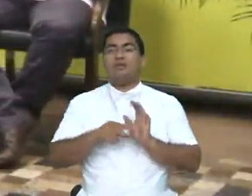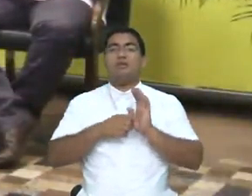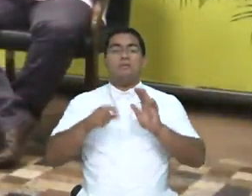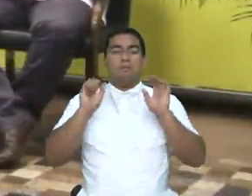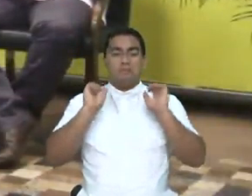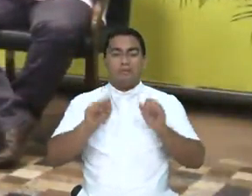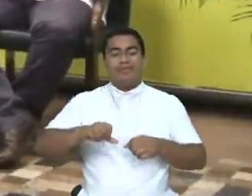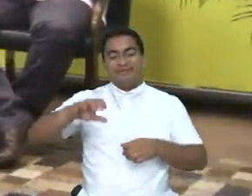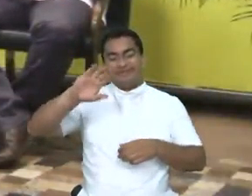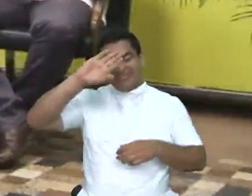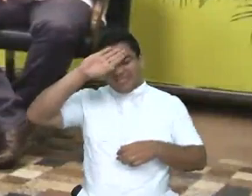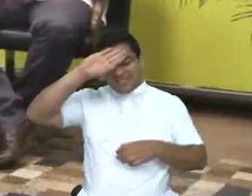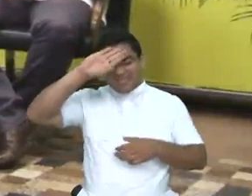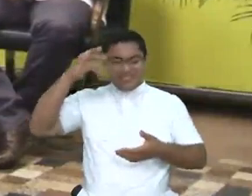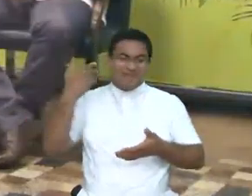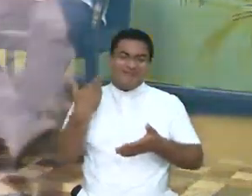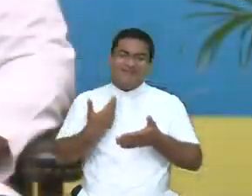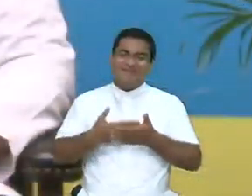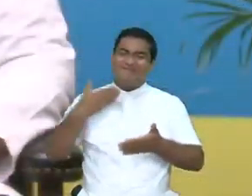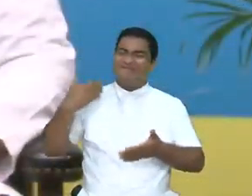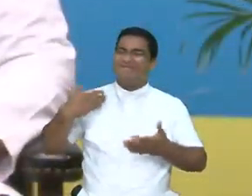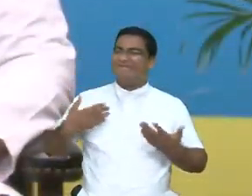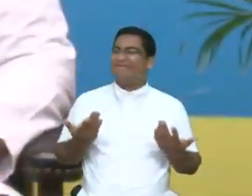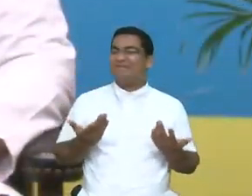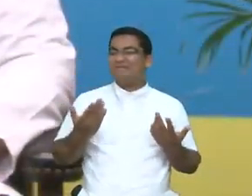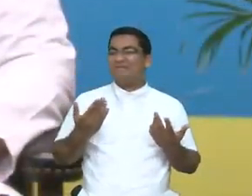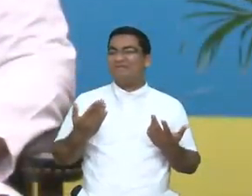fiebre que no mejora con el tratamiento.